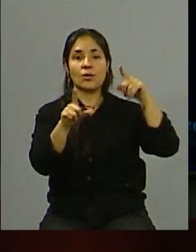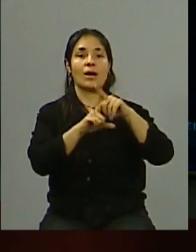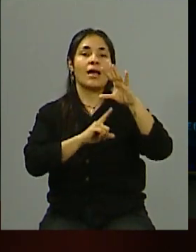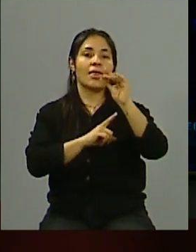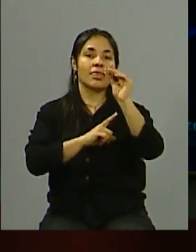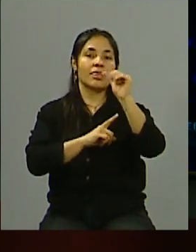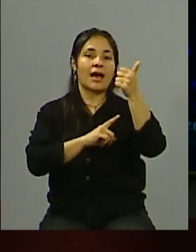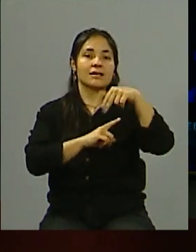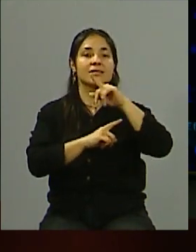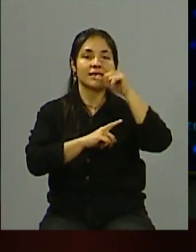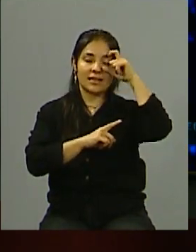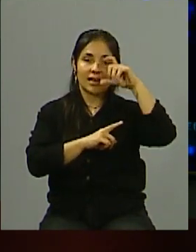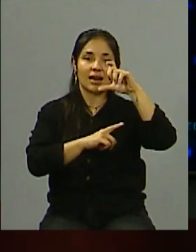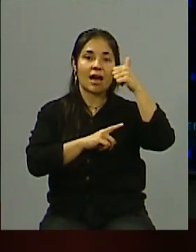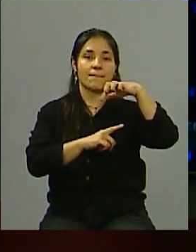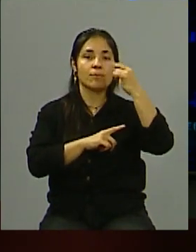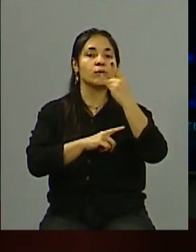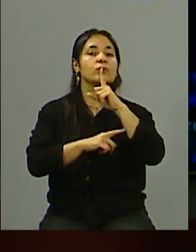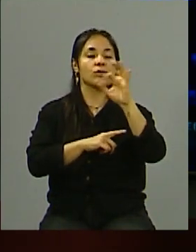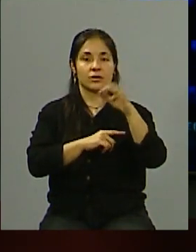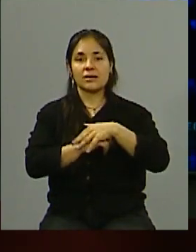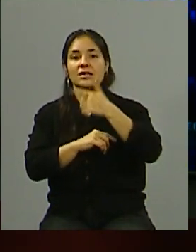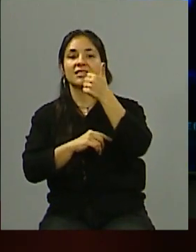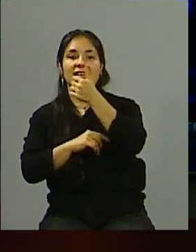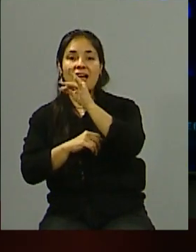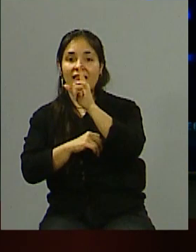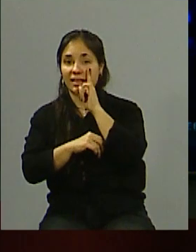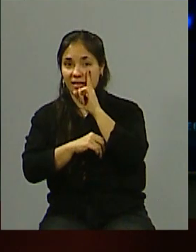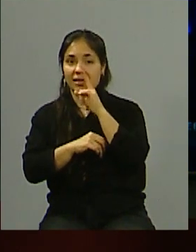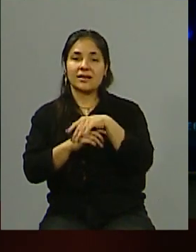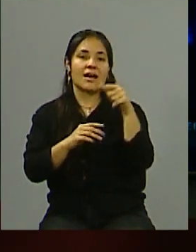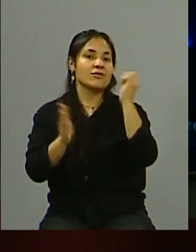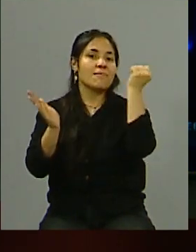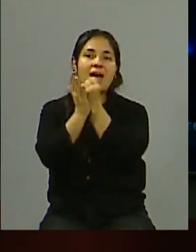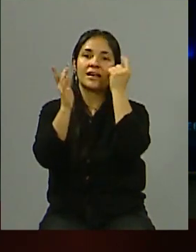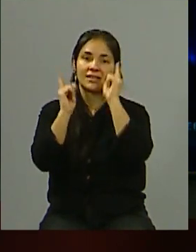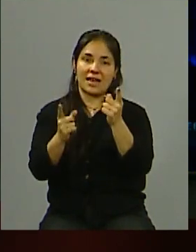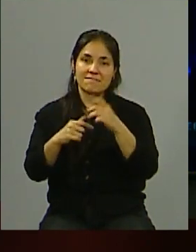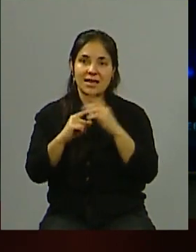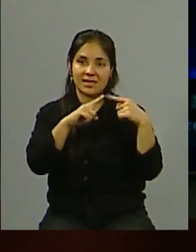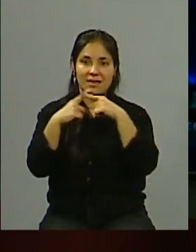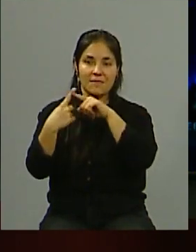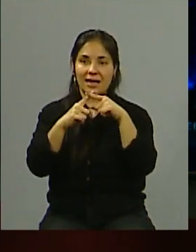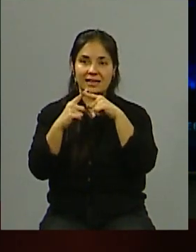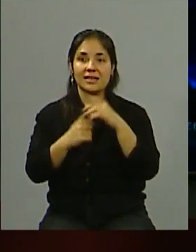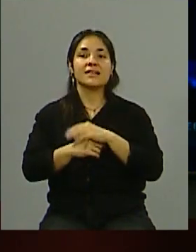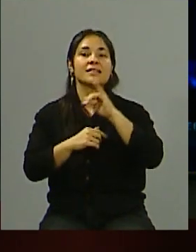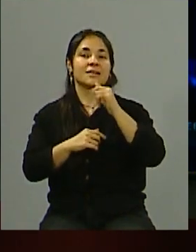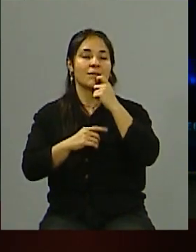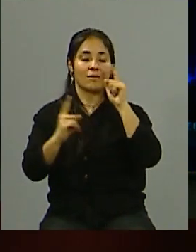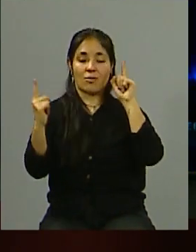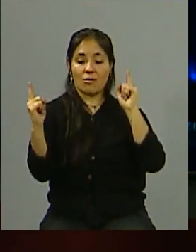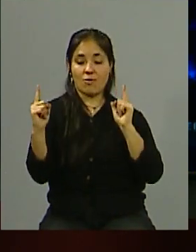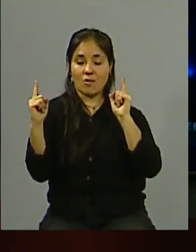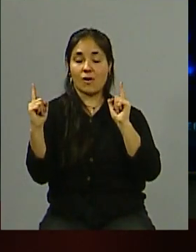Caputo, Sadi, con las nubes de Úbeda. Y quedó para la historia también. Es cierto esto que vos decís, que cuando es